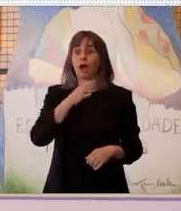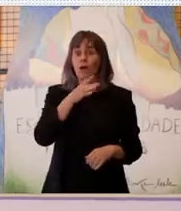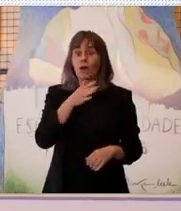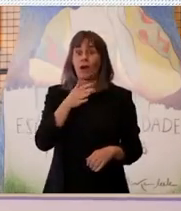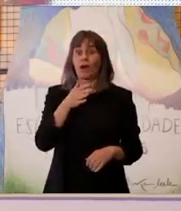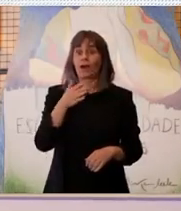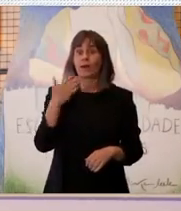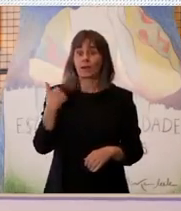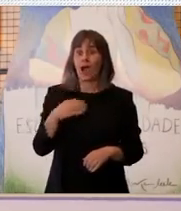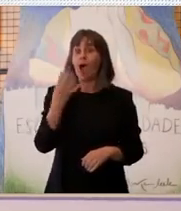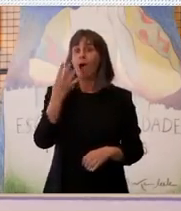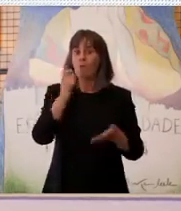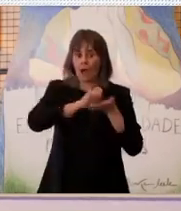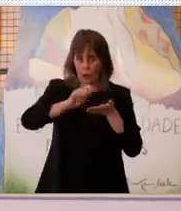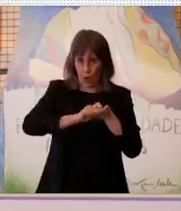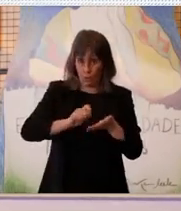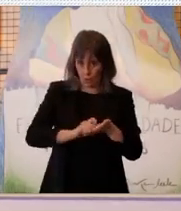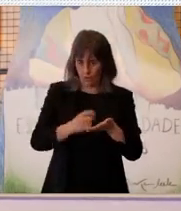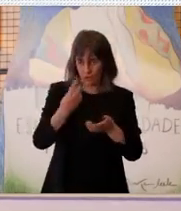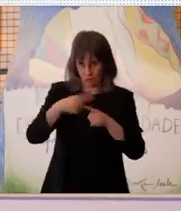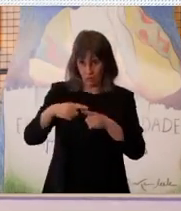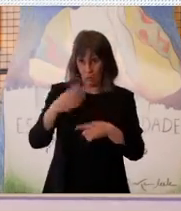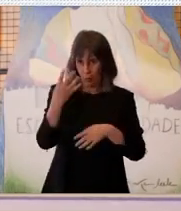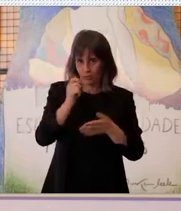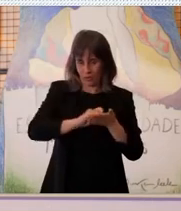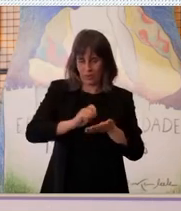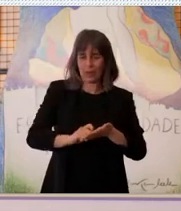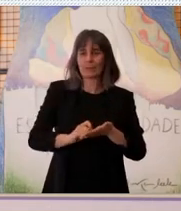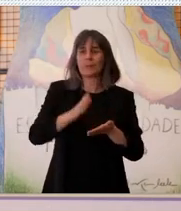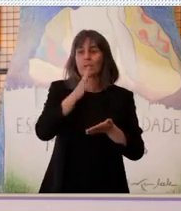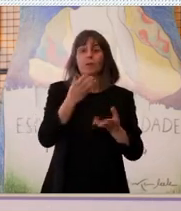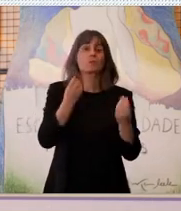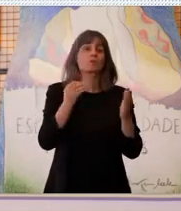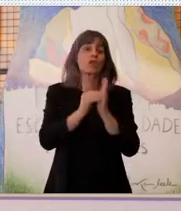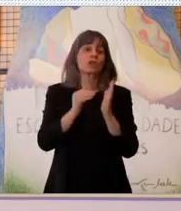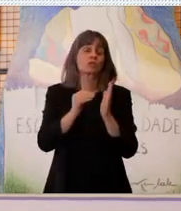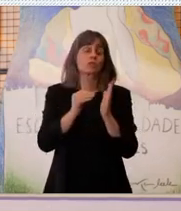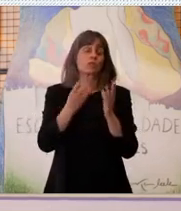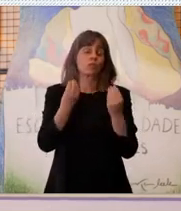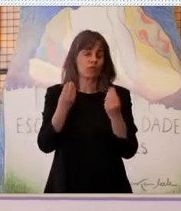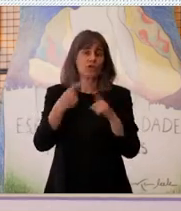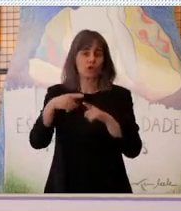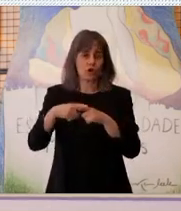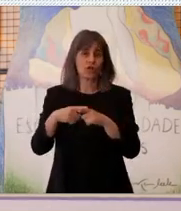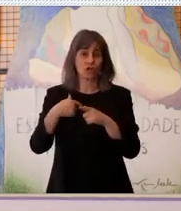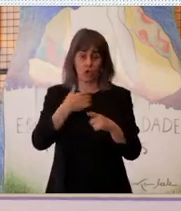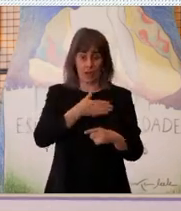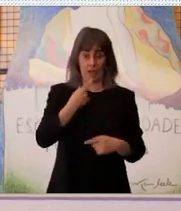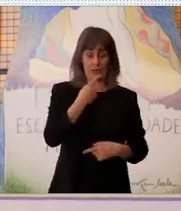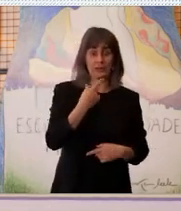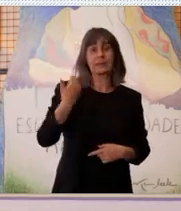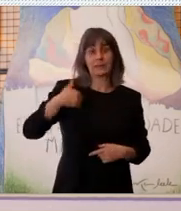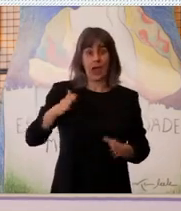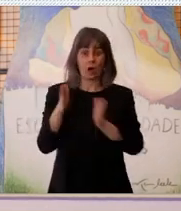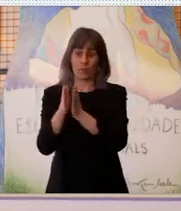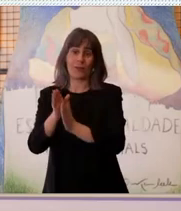cuatro apuntes aquí quiero decir que para ir porque muchas de las cosas que yo quería decir ya se han dicho y hemos